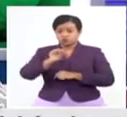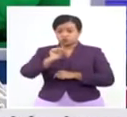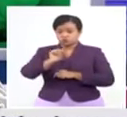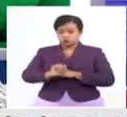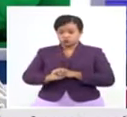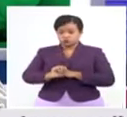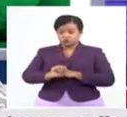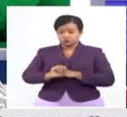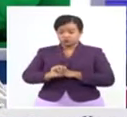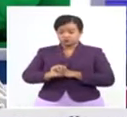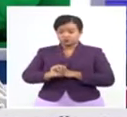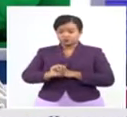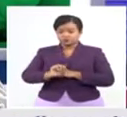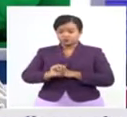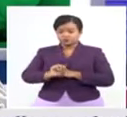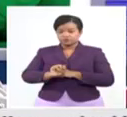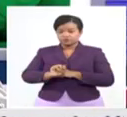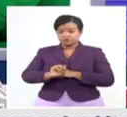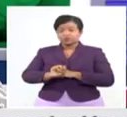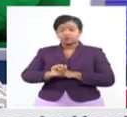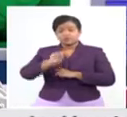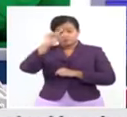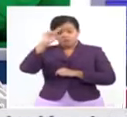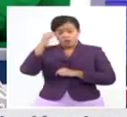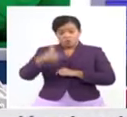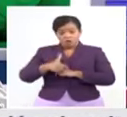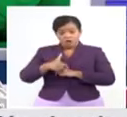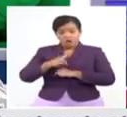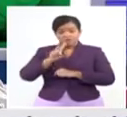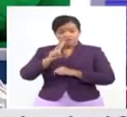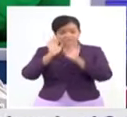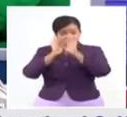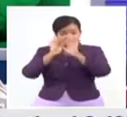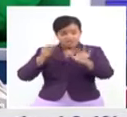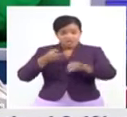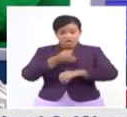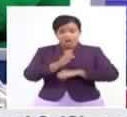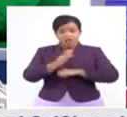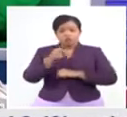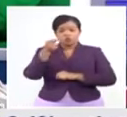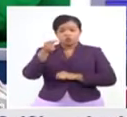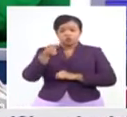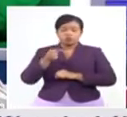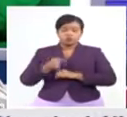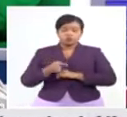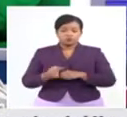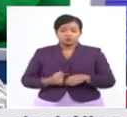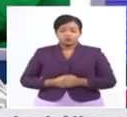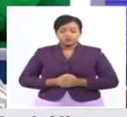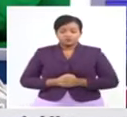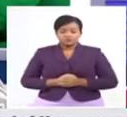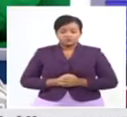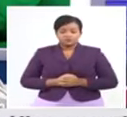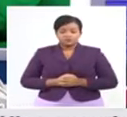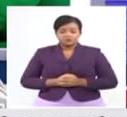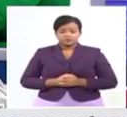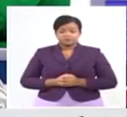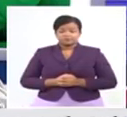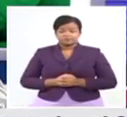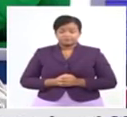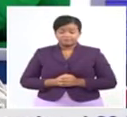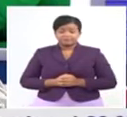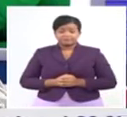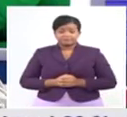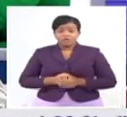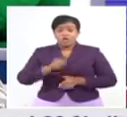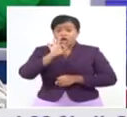Sur, San Juan y Martínez y Viñales, un fallecido de cada uno de ellos. Los 8 fallecidos de la provincia